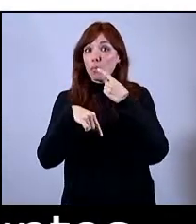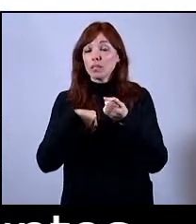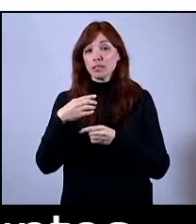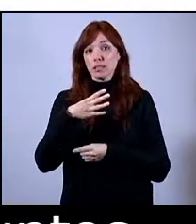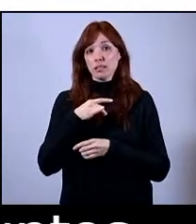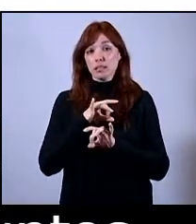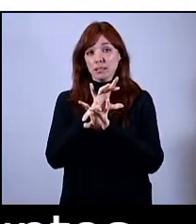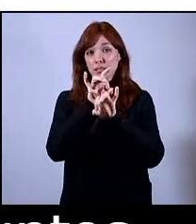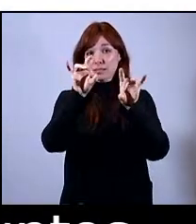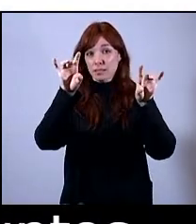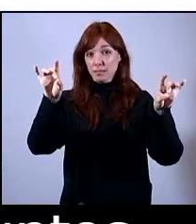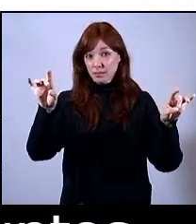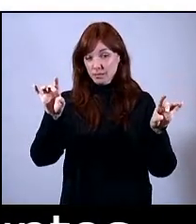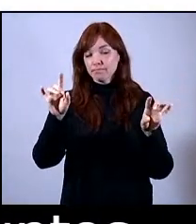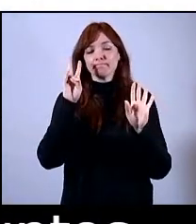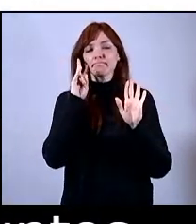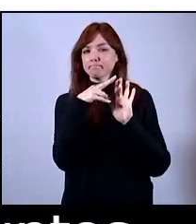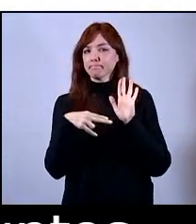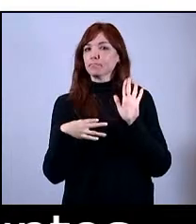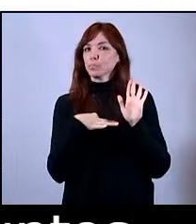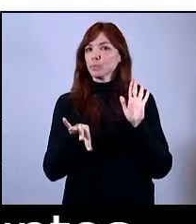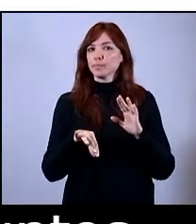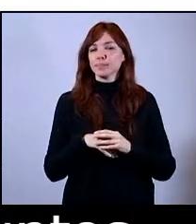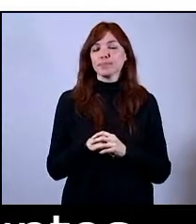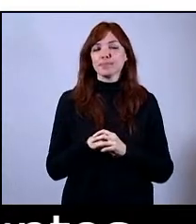que se os va a facilitar, ¿no?